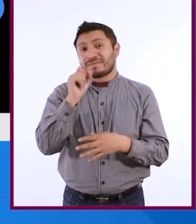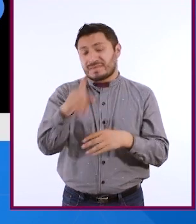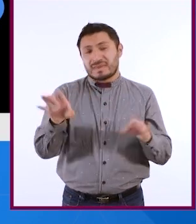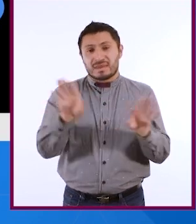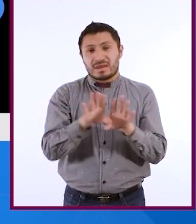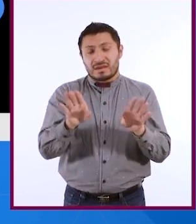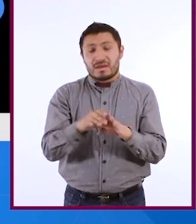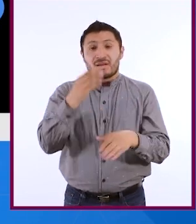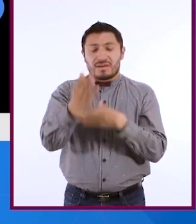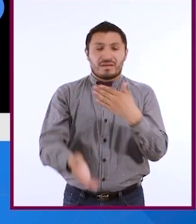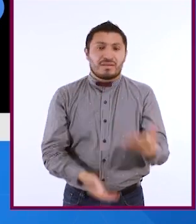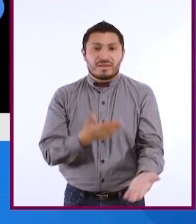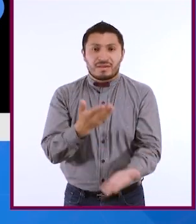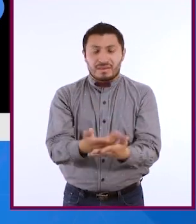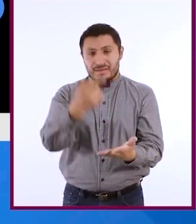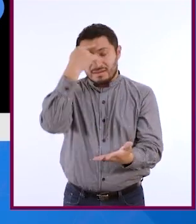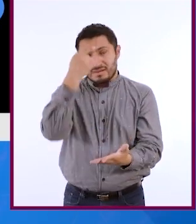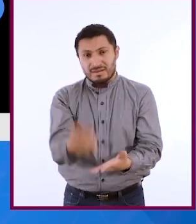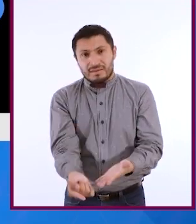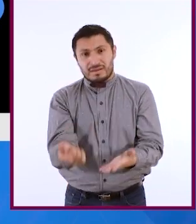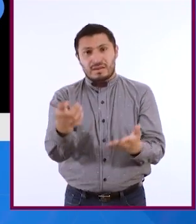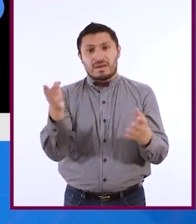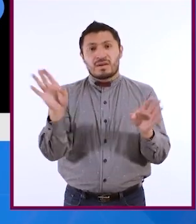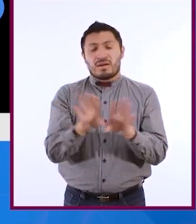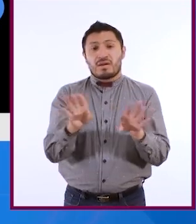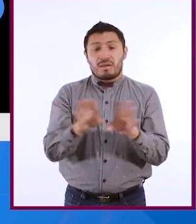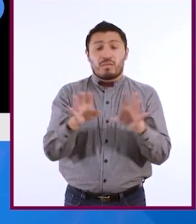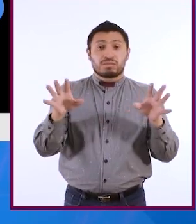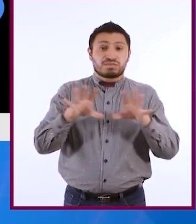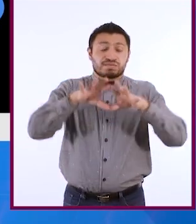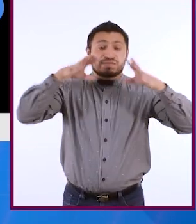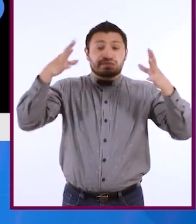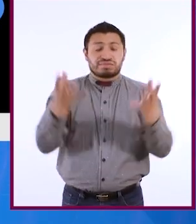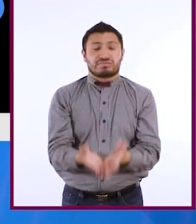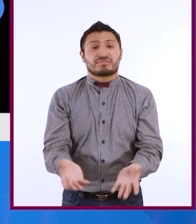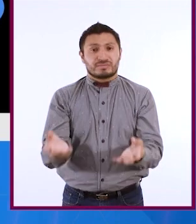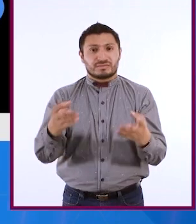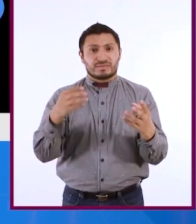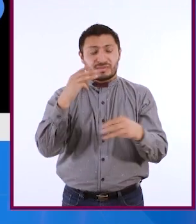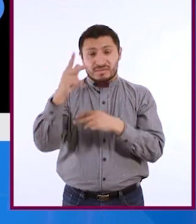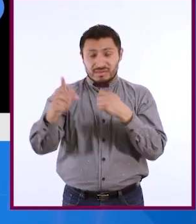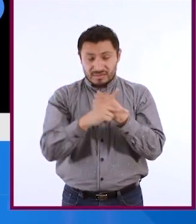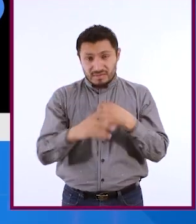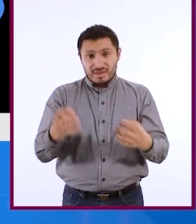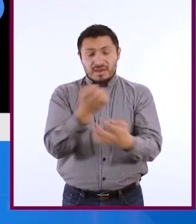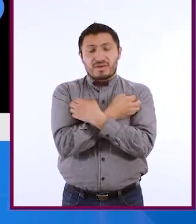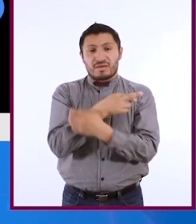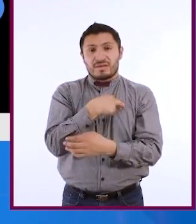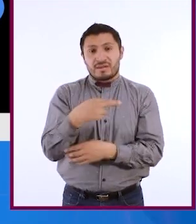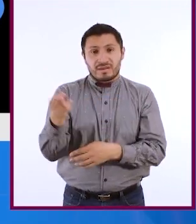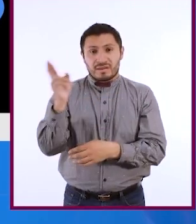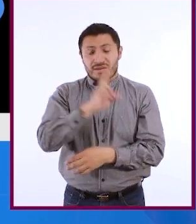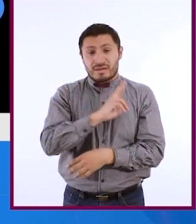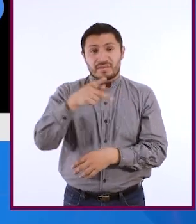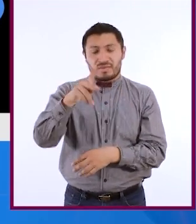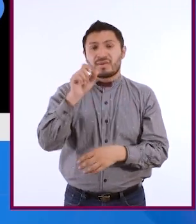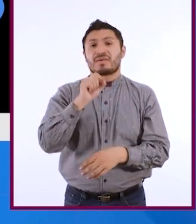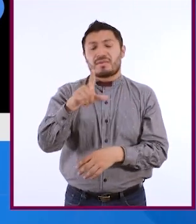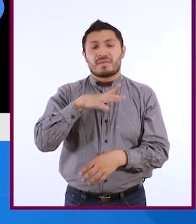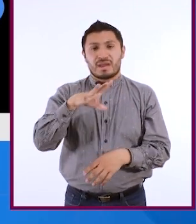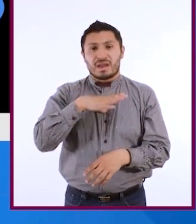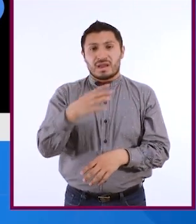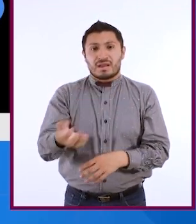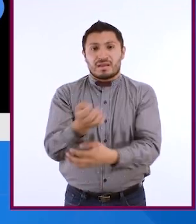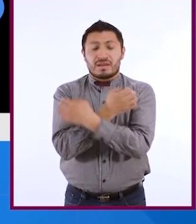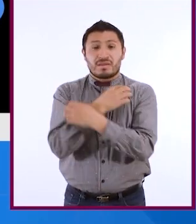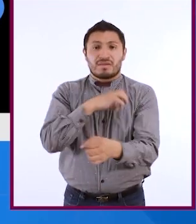da como servicios para una parte muy global del país, la educación regular, digamos, pero luego está la educación